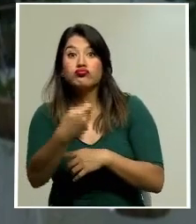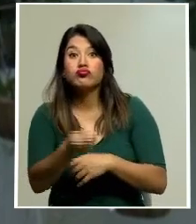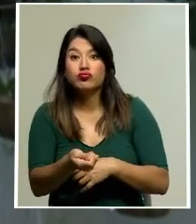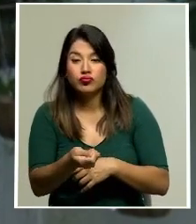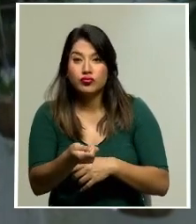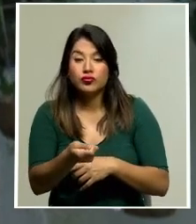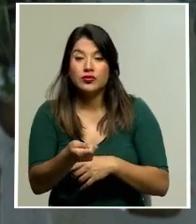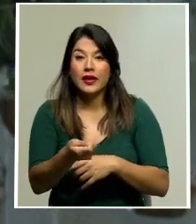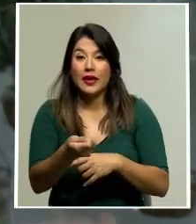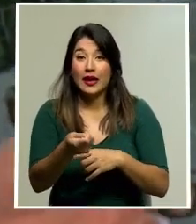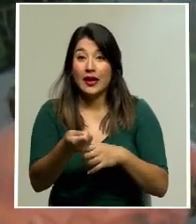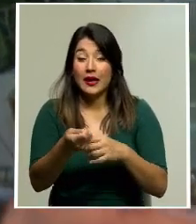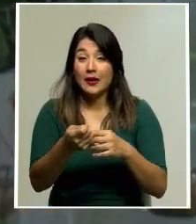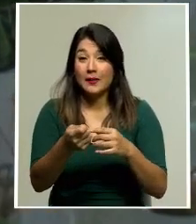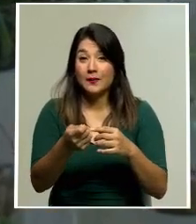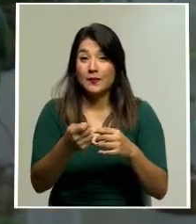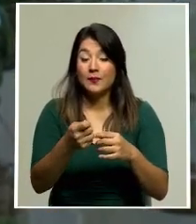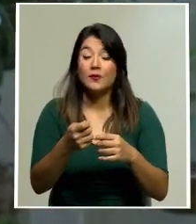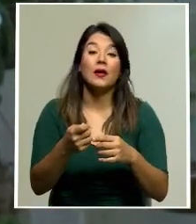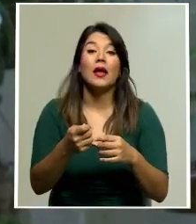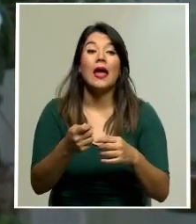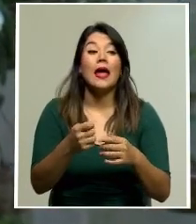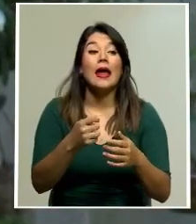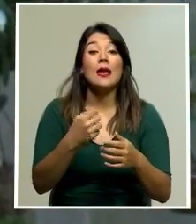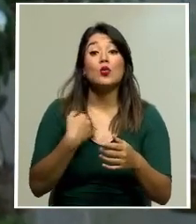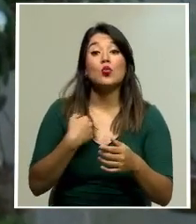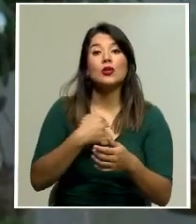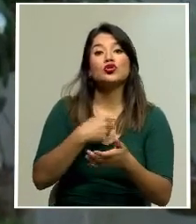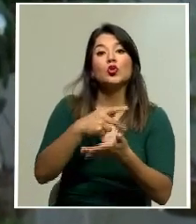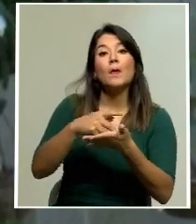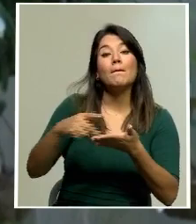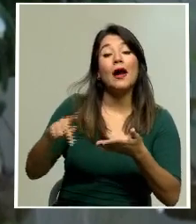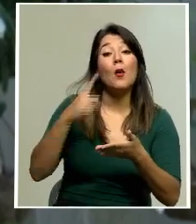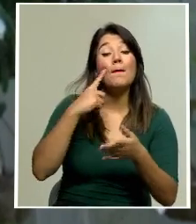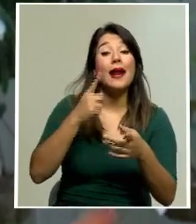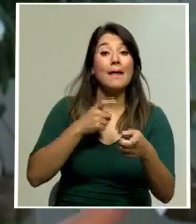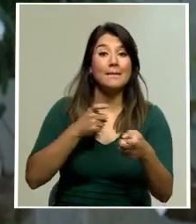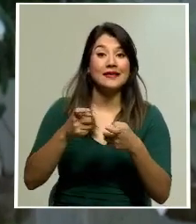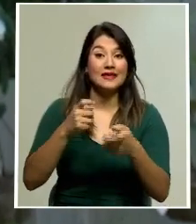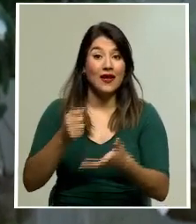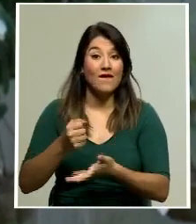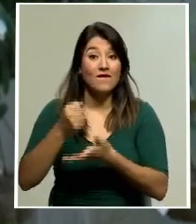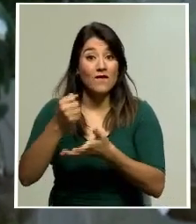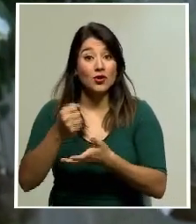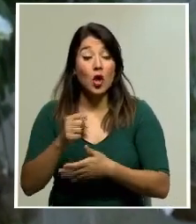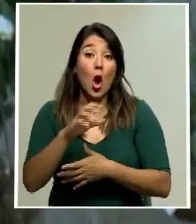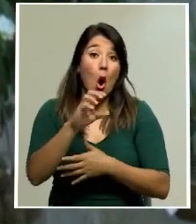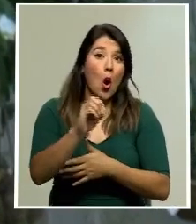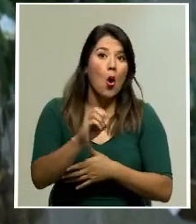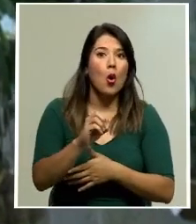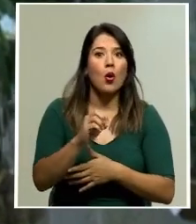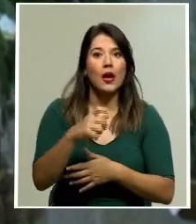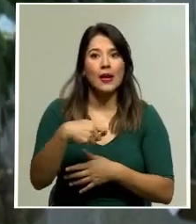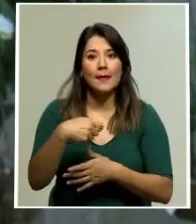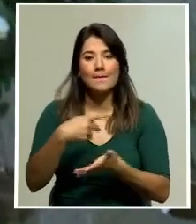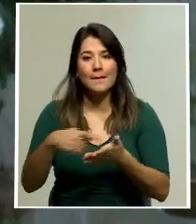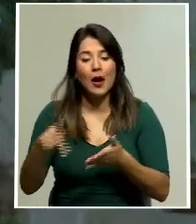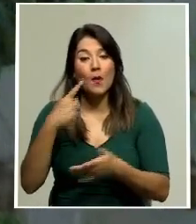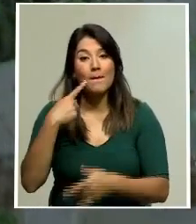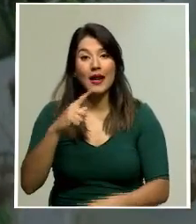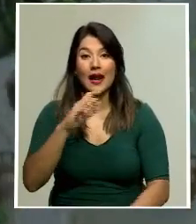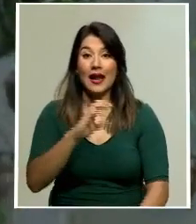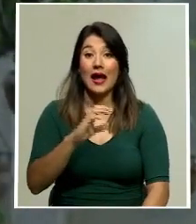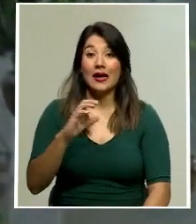el pago que uno hace para la administración del fondo. O la caja del seguro social. Es